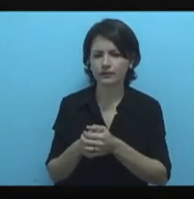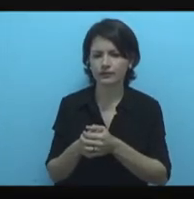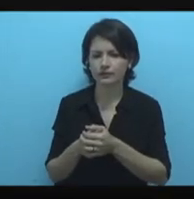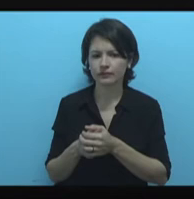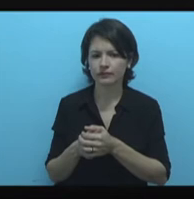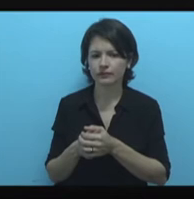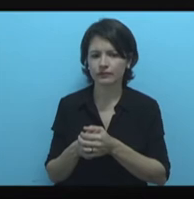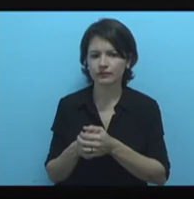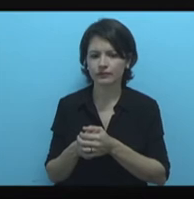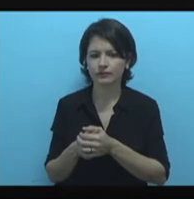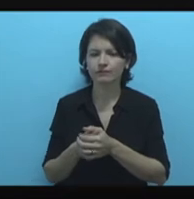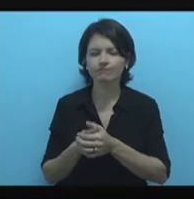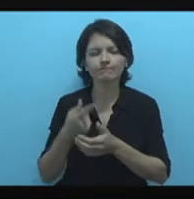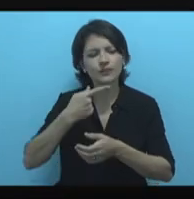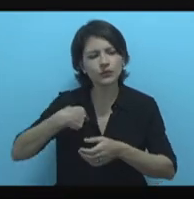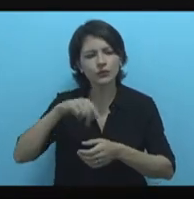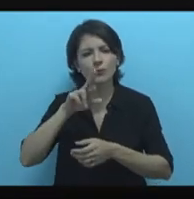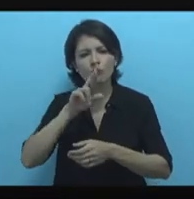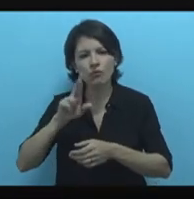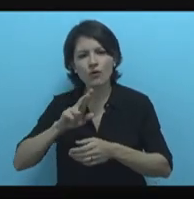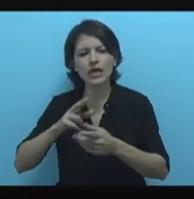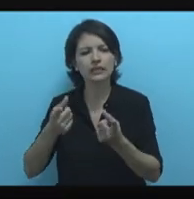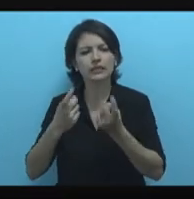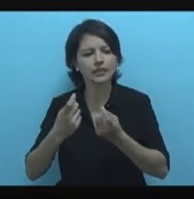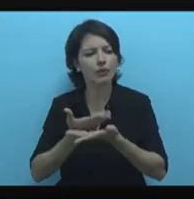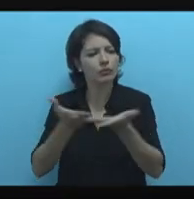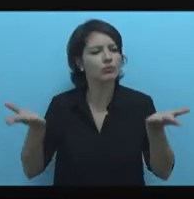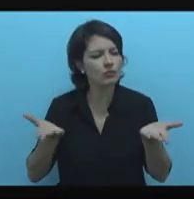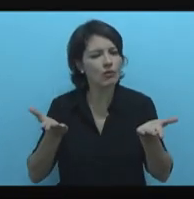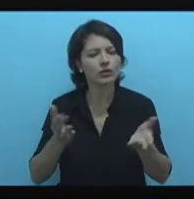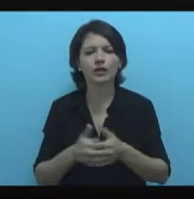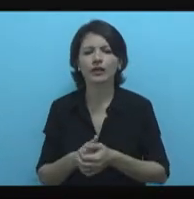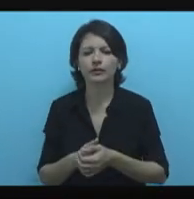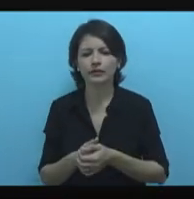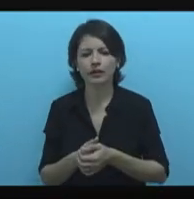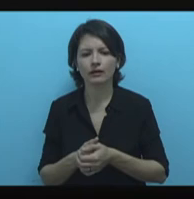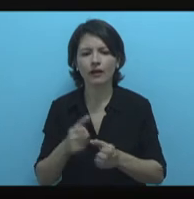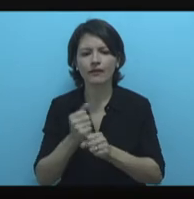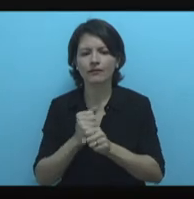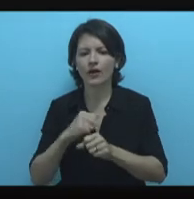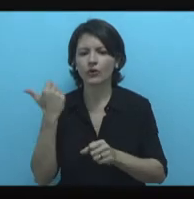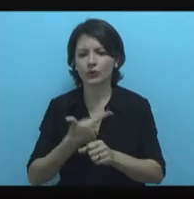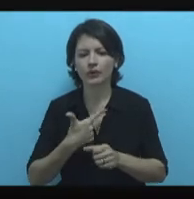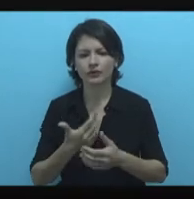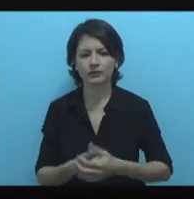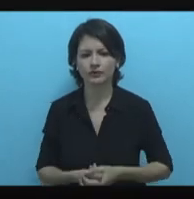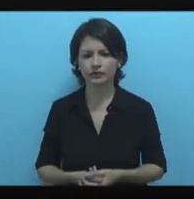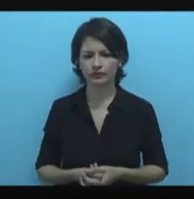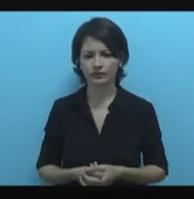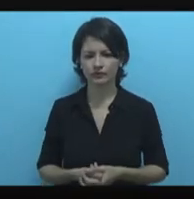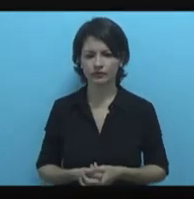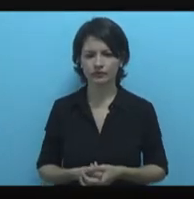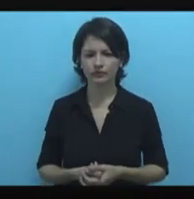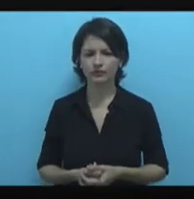las mujeres de ser visibilizadas y por supuesto que este proyecto no va en contradicción de